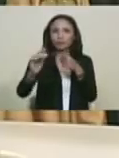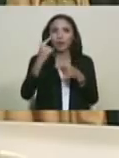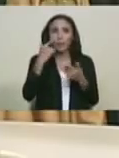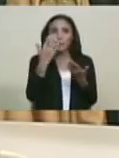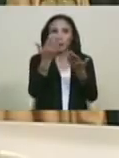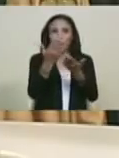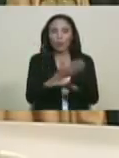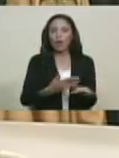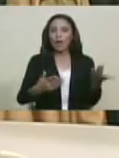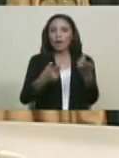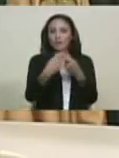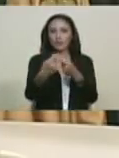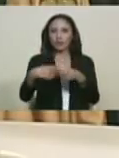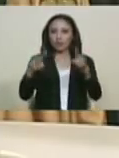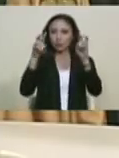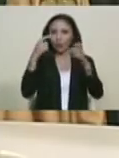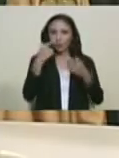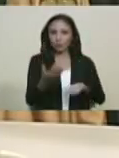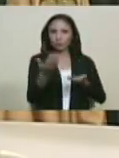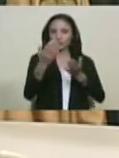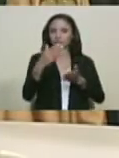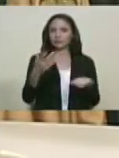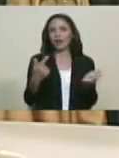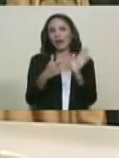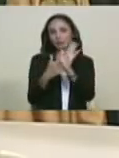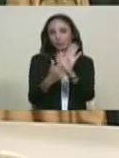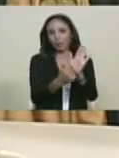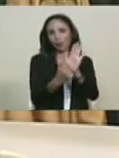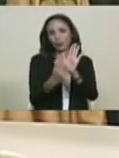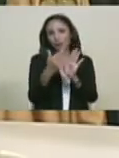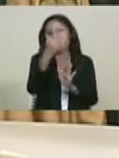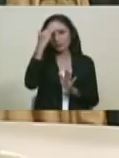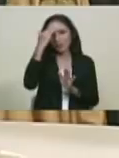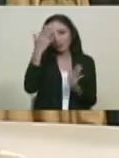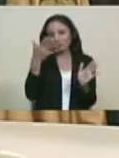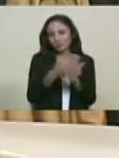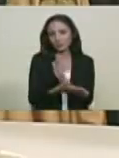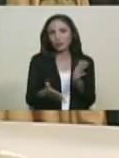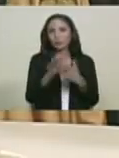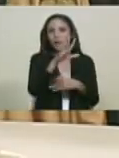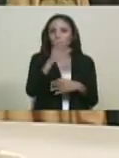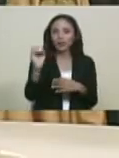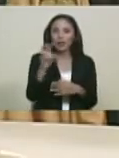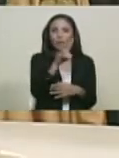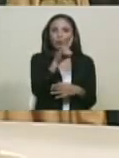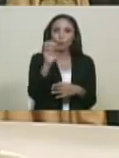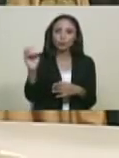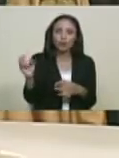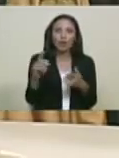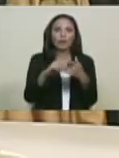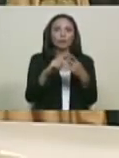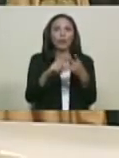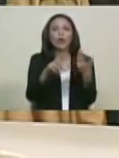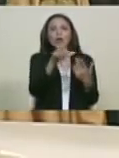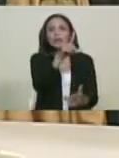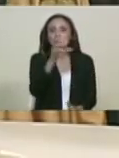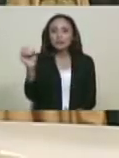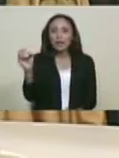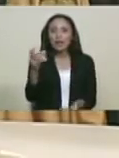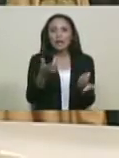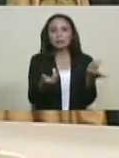monetario que ustedes han venido conociendo billetes de 500 200 100 bolívares